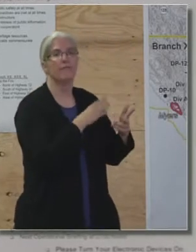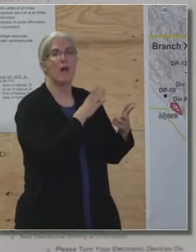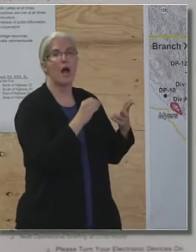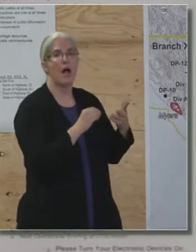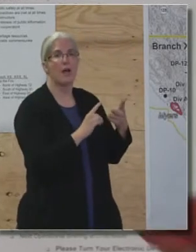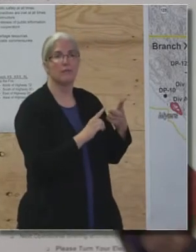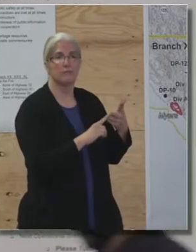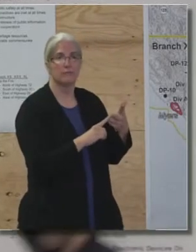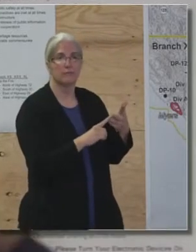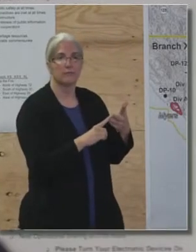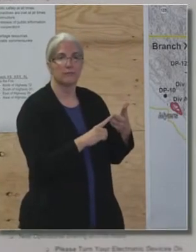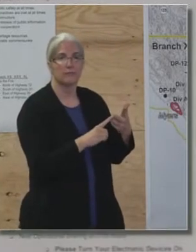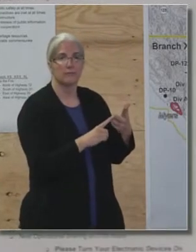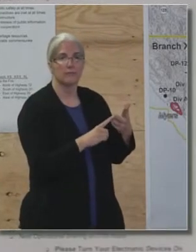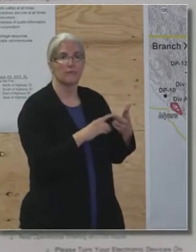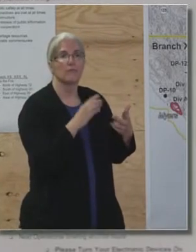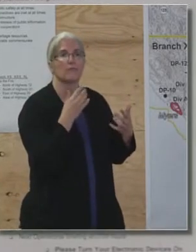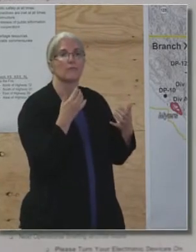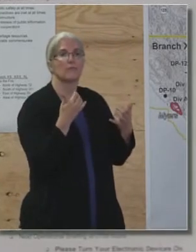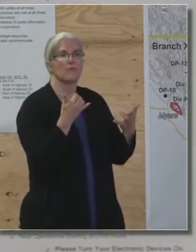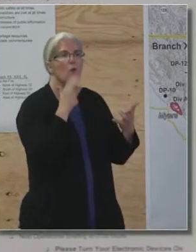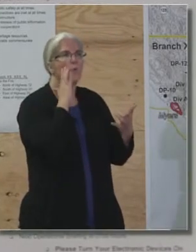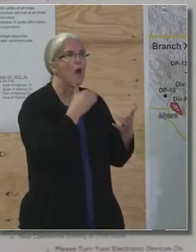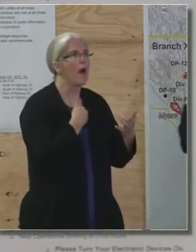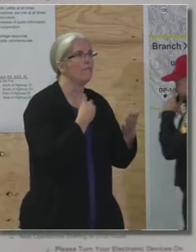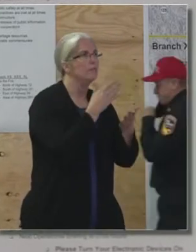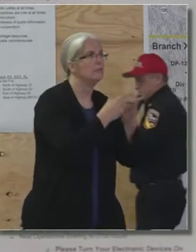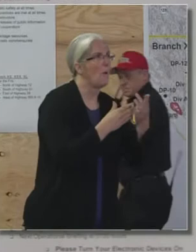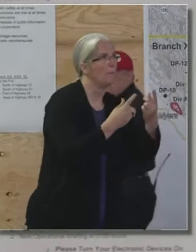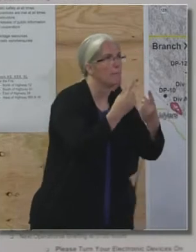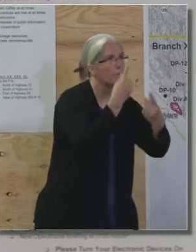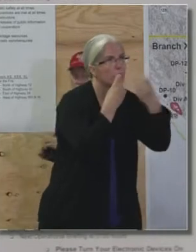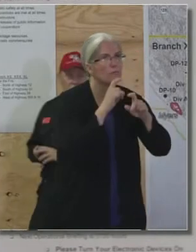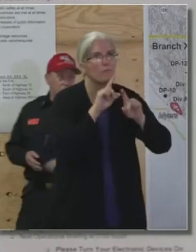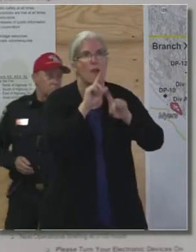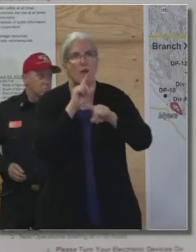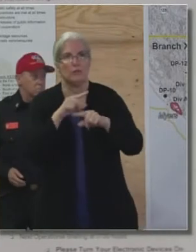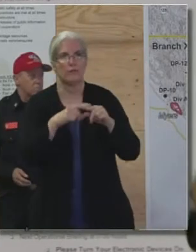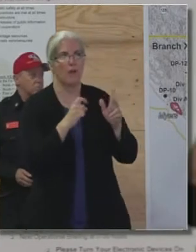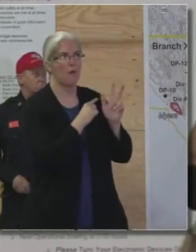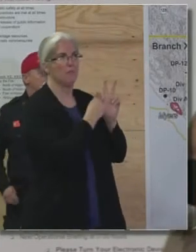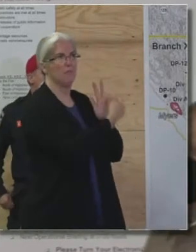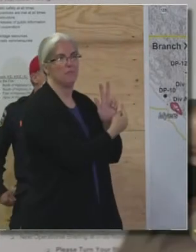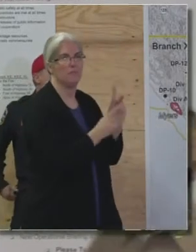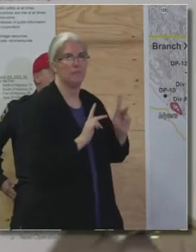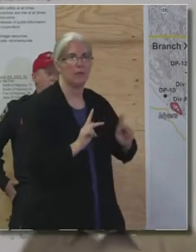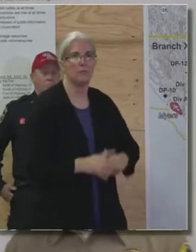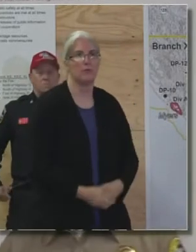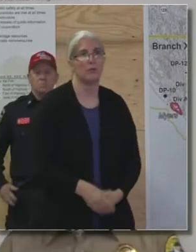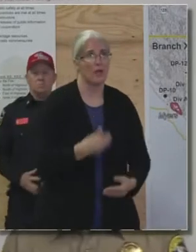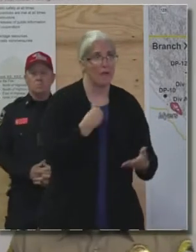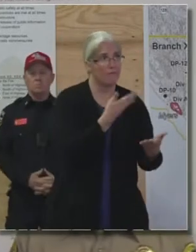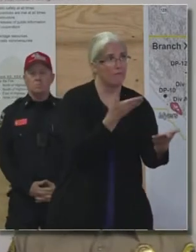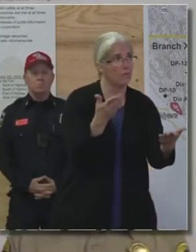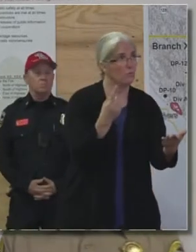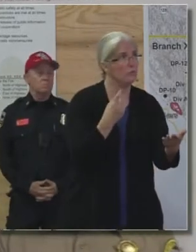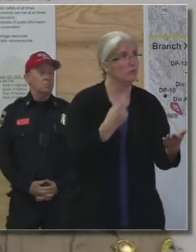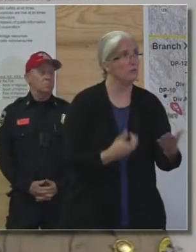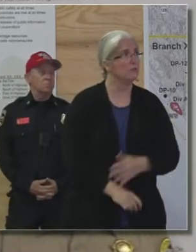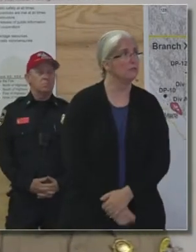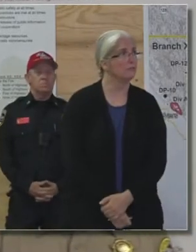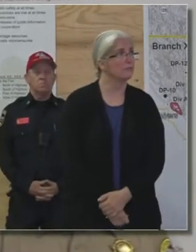tenemos tiempo para unas pocas preguntas si acaso tienen alguna pueden plantear las por favor